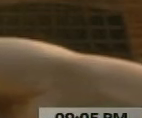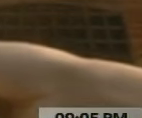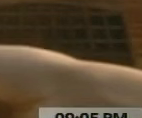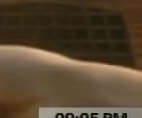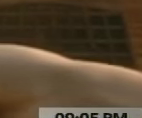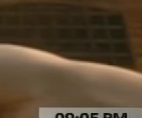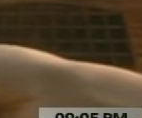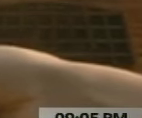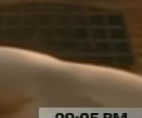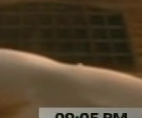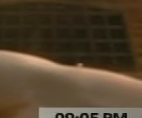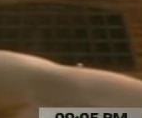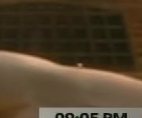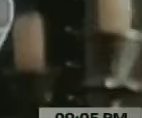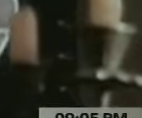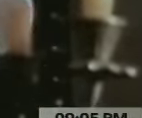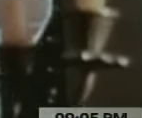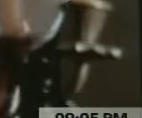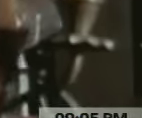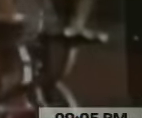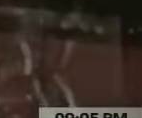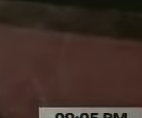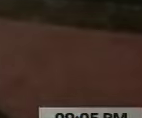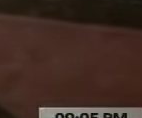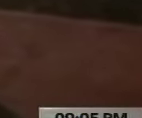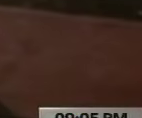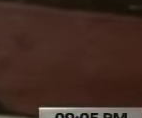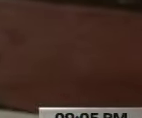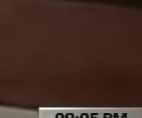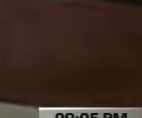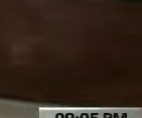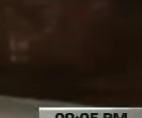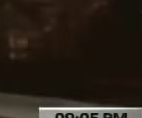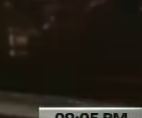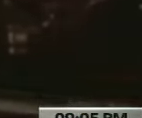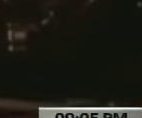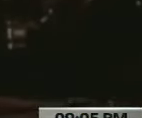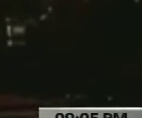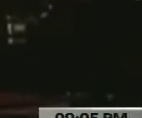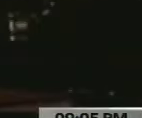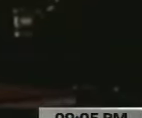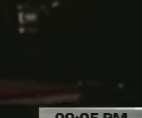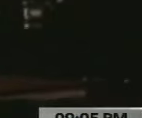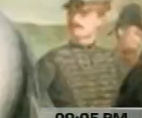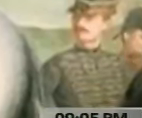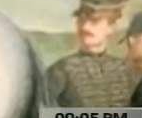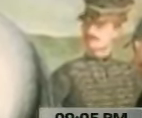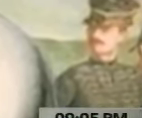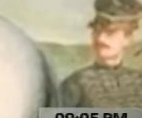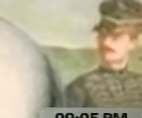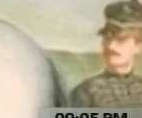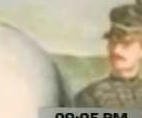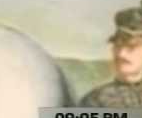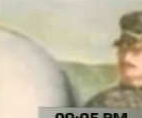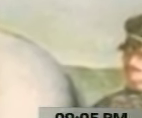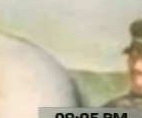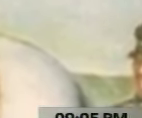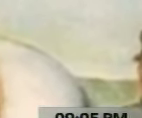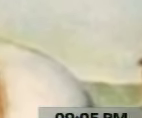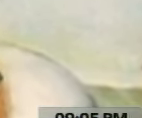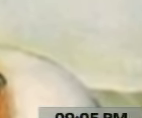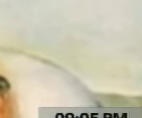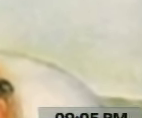Francisco de Miranda fue un gran prócer de la independencia. Fue el que trajo por primera vez la bandera a Venezuela. Debemos